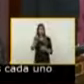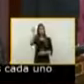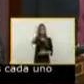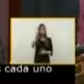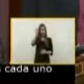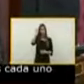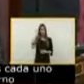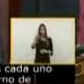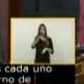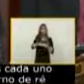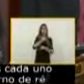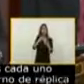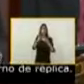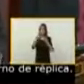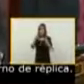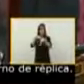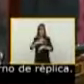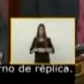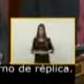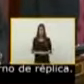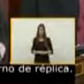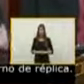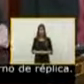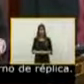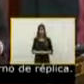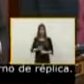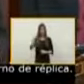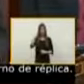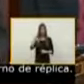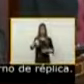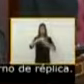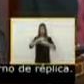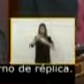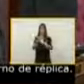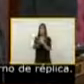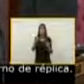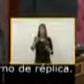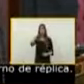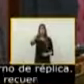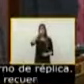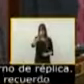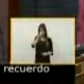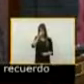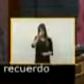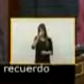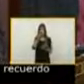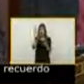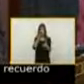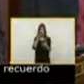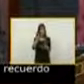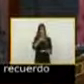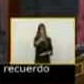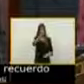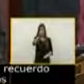que empezamos con 3 minutos de retraso. Nada, esas intervenciones breves de cada uno, primero del aspirante a presidente del Gobierno y después de cada uno de